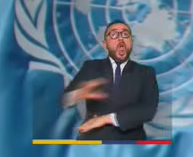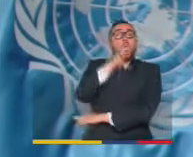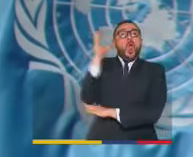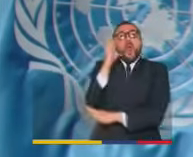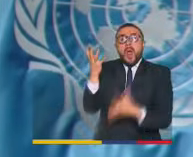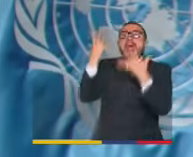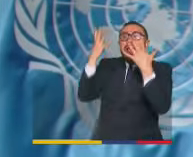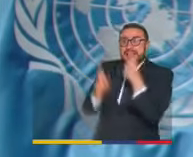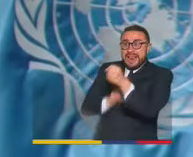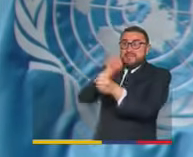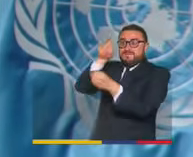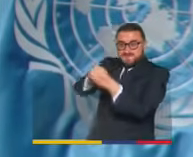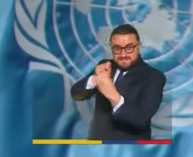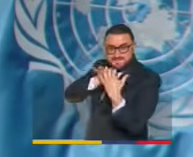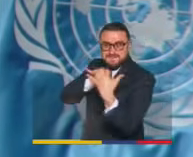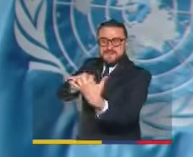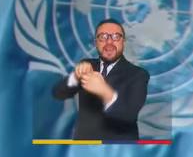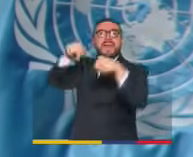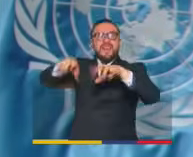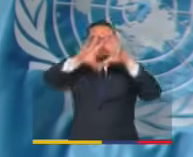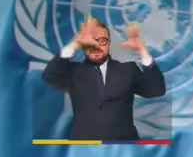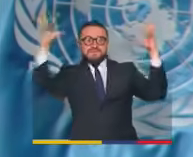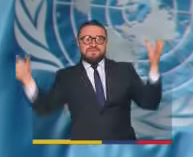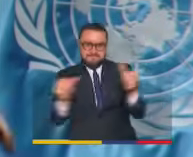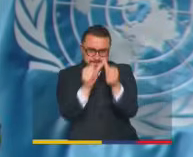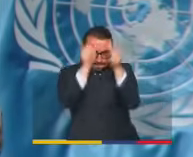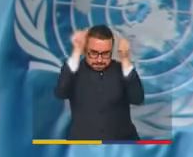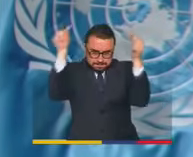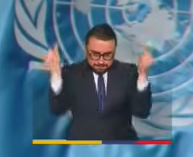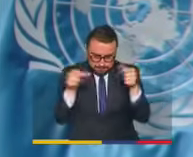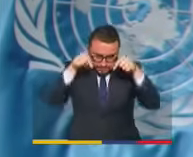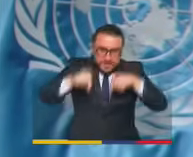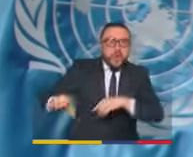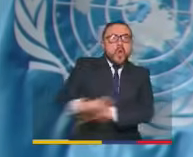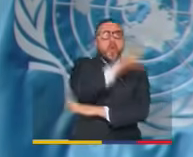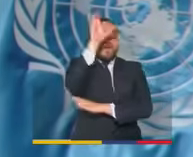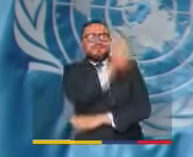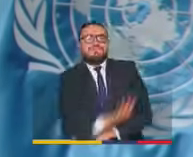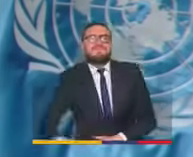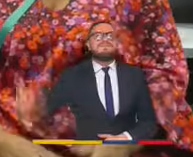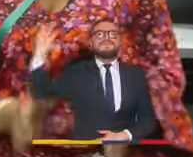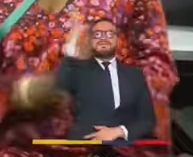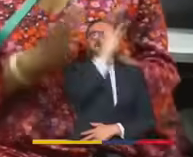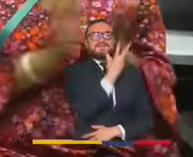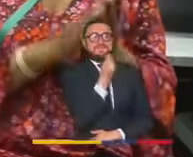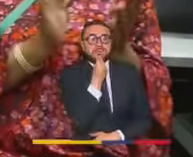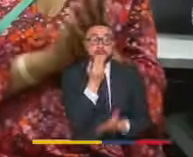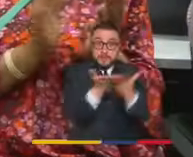mundo, el país de la belleza. Gracias, muy amables.